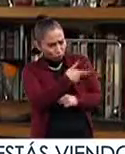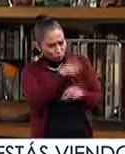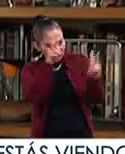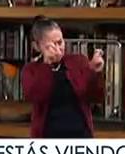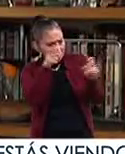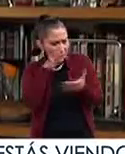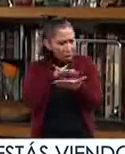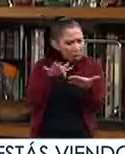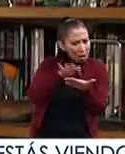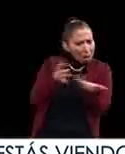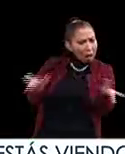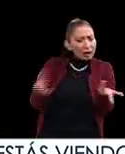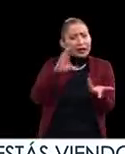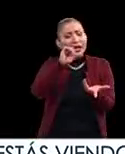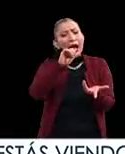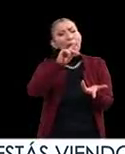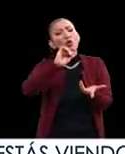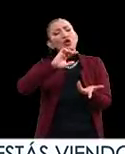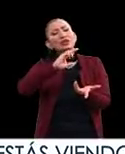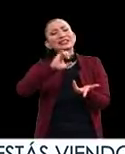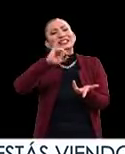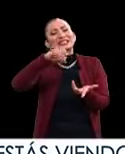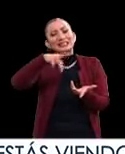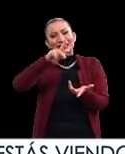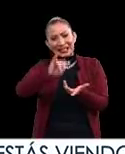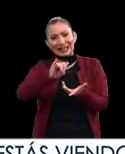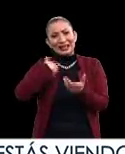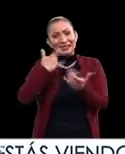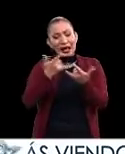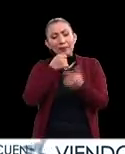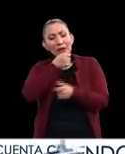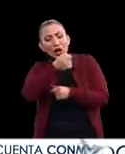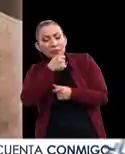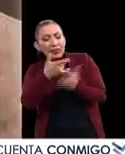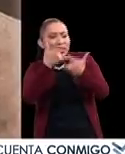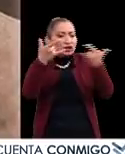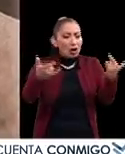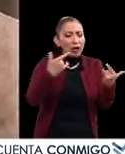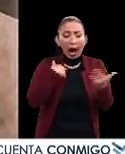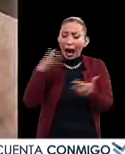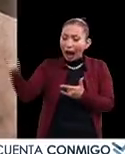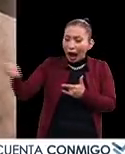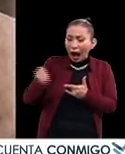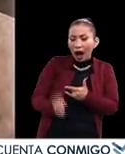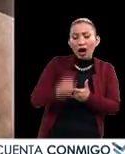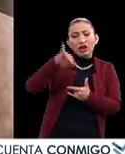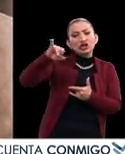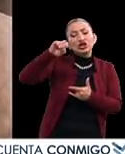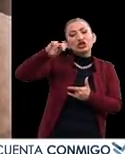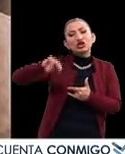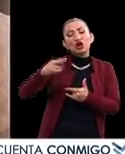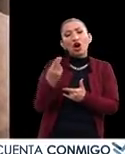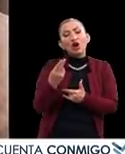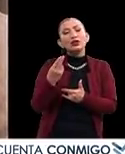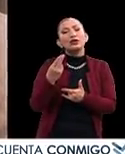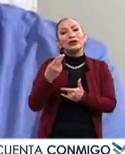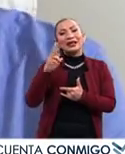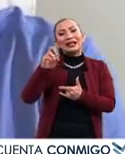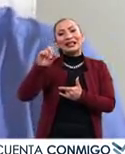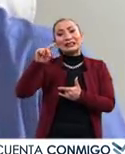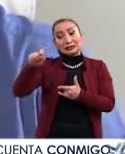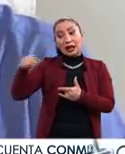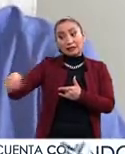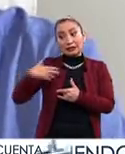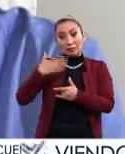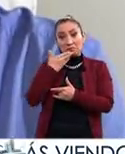por el modelo Kapuscinski de periodismo narrativo, etcétera, pues le reconstruyes los John Reeds que están fuera de catálogo. Claro, que